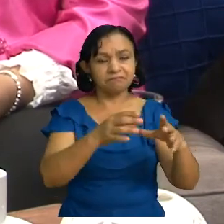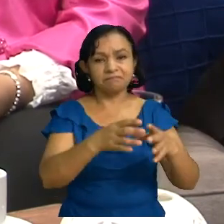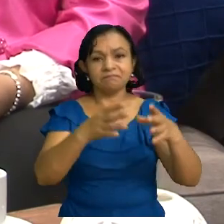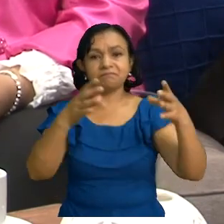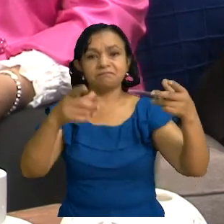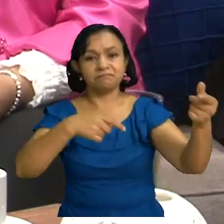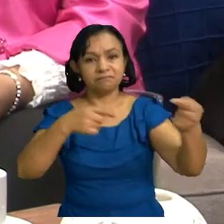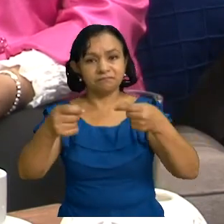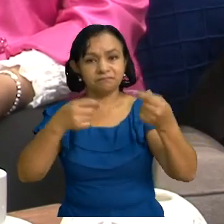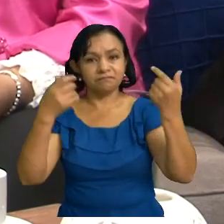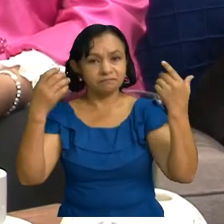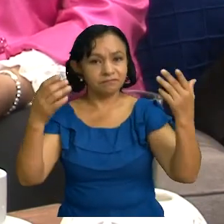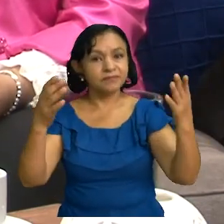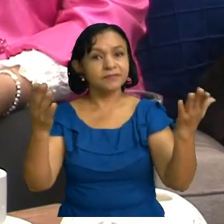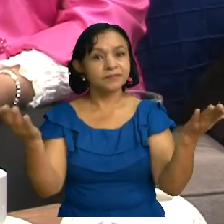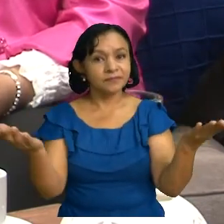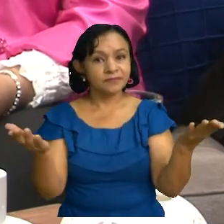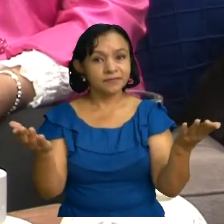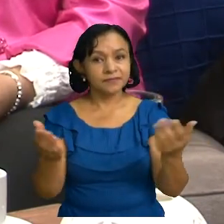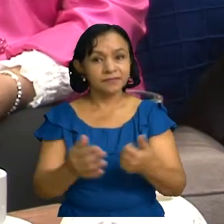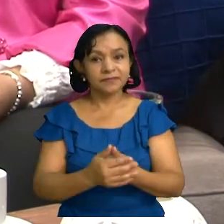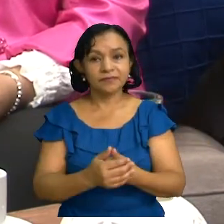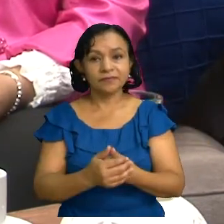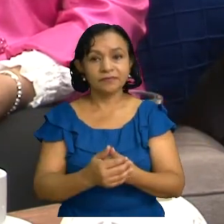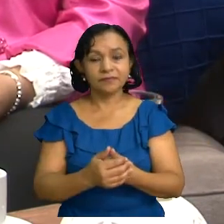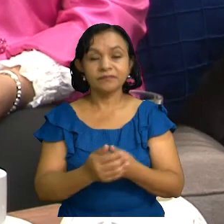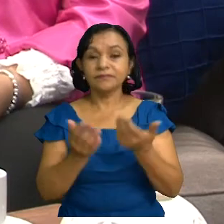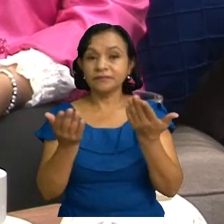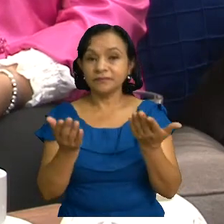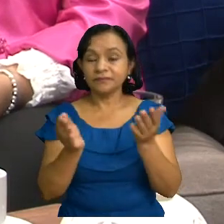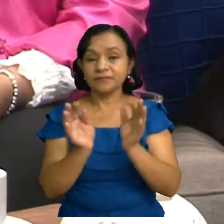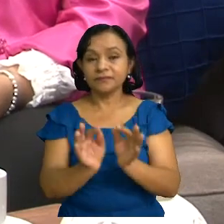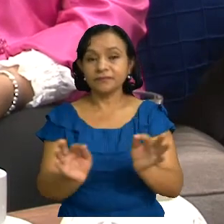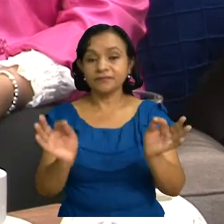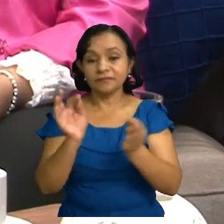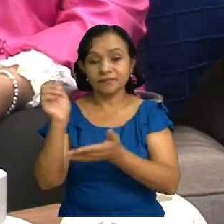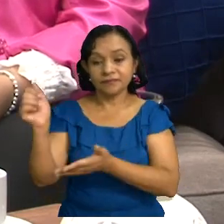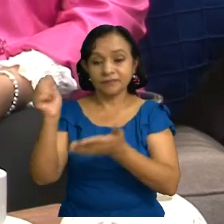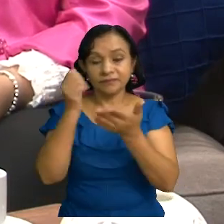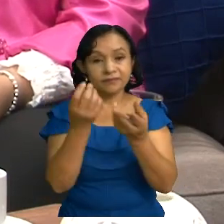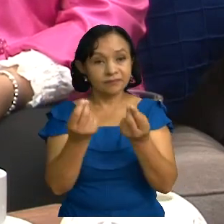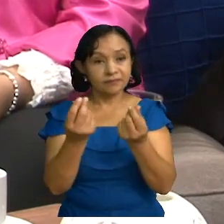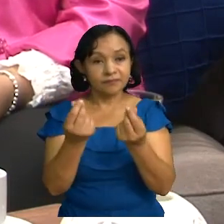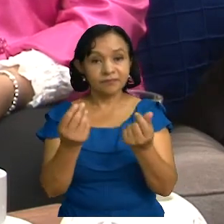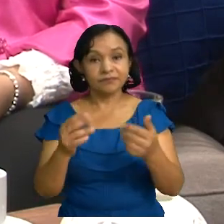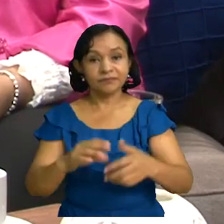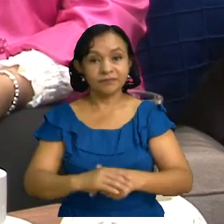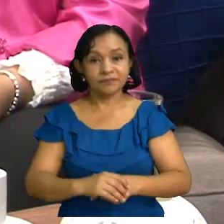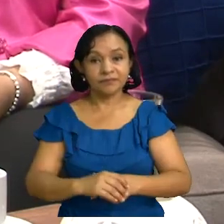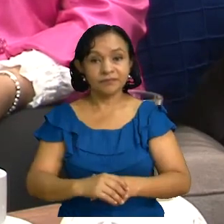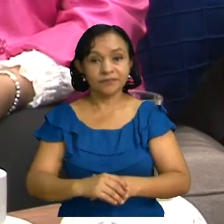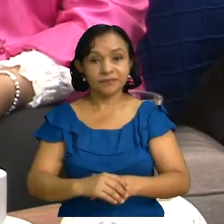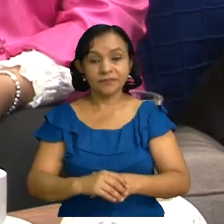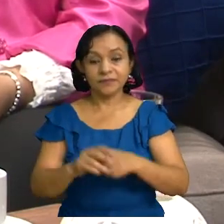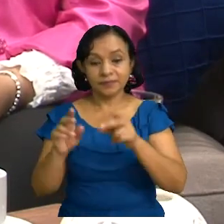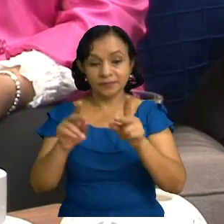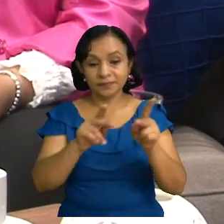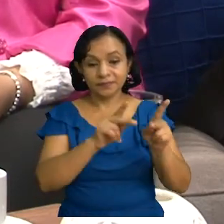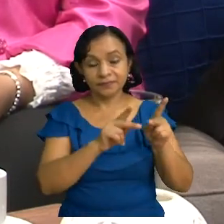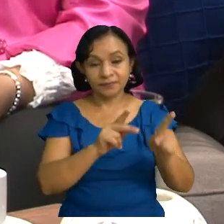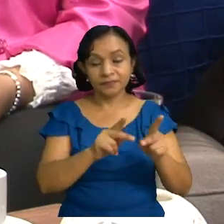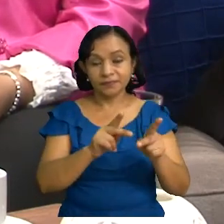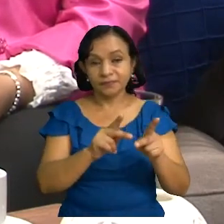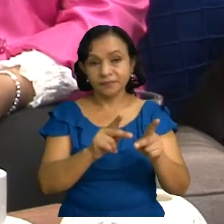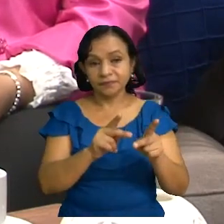exportación de residuos también es inversiones claro entonces y que a esta gente que no está